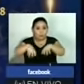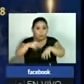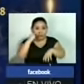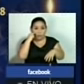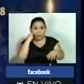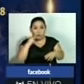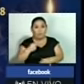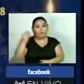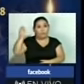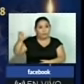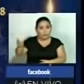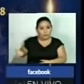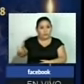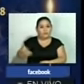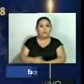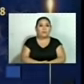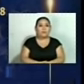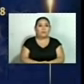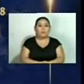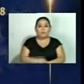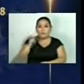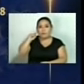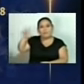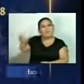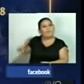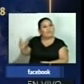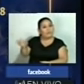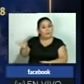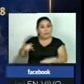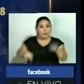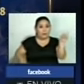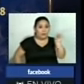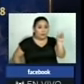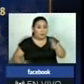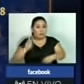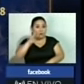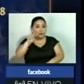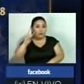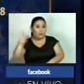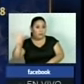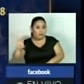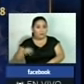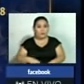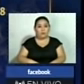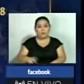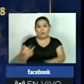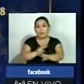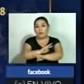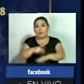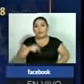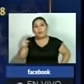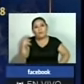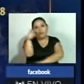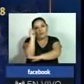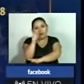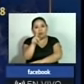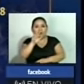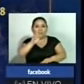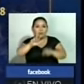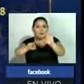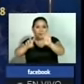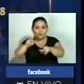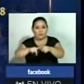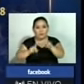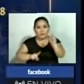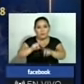lo vamos a ver en pantalla. Exactamente, tenemos San Salvador con 224, La Libertad con 37 casos, Santa Ana